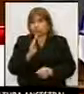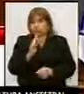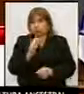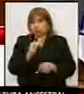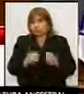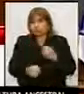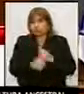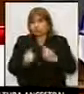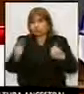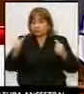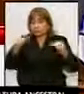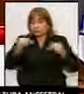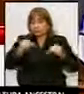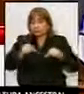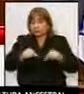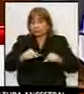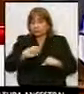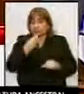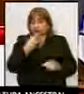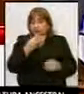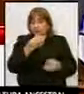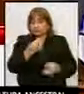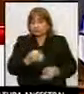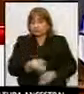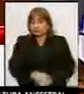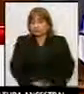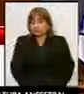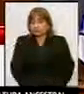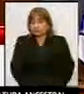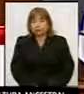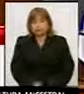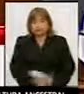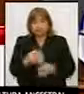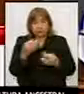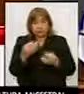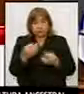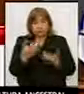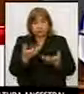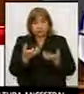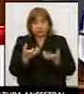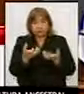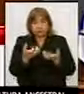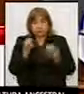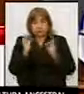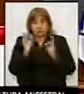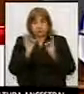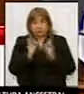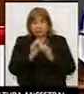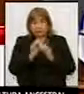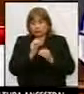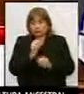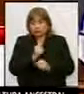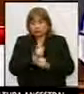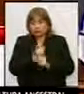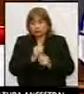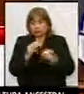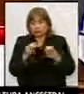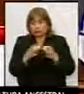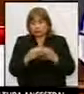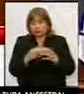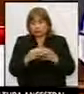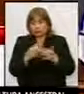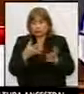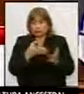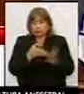borde de la quiebra, es una prioridad. Pero efectivamente, si queremos hacer eficiente el trabajo de la comisión, hay